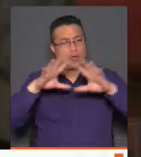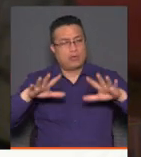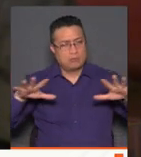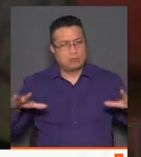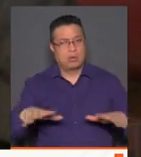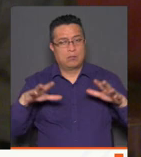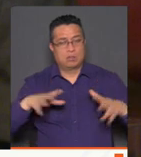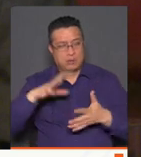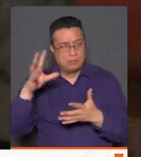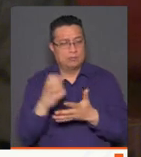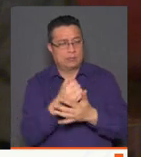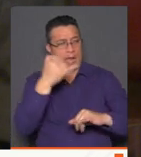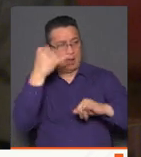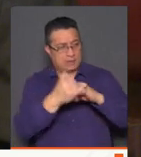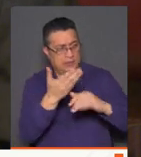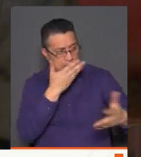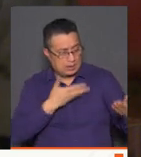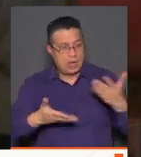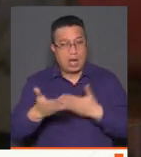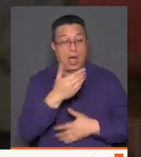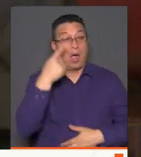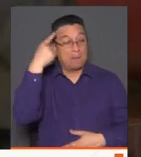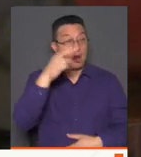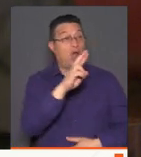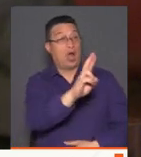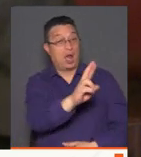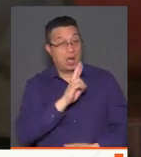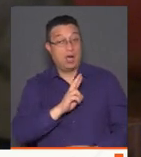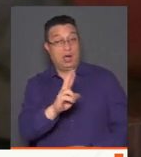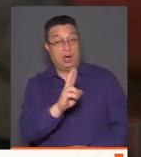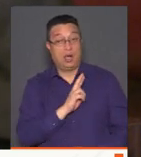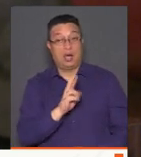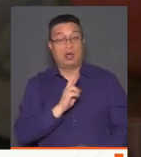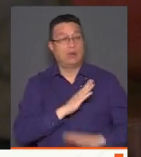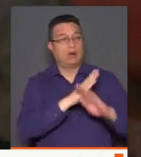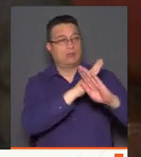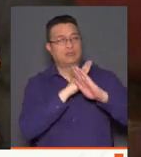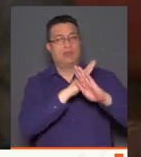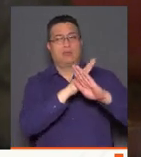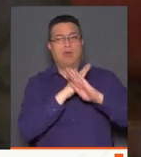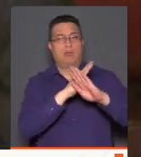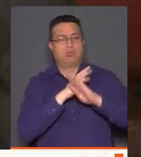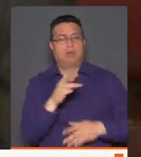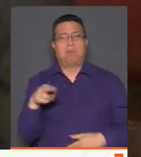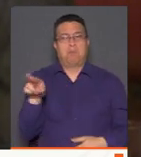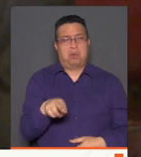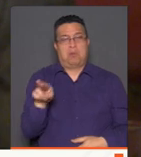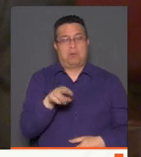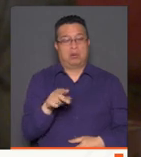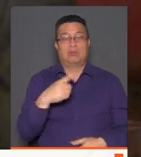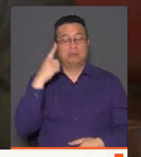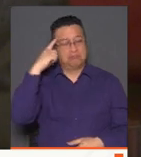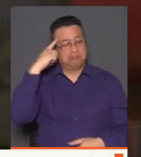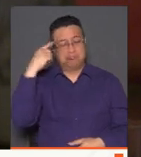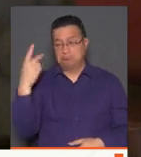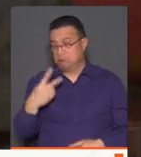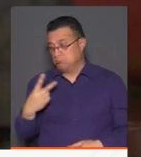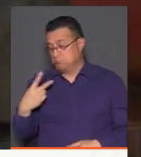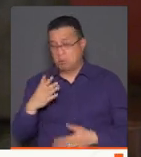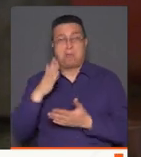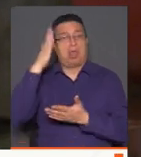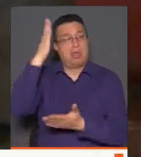recuperar la amistad cívica, pero la respuesta ha sido la censura permanente. Hemos decidido, después